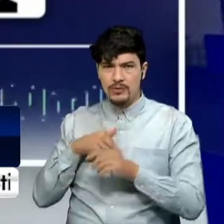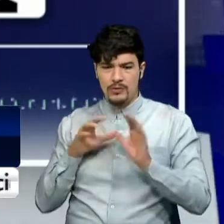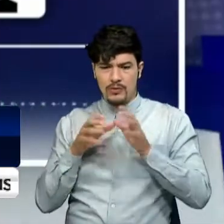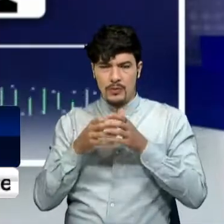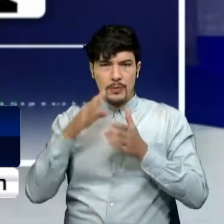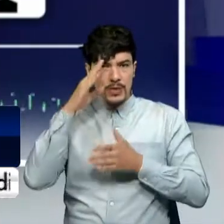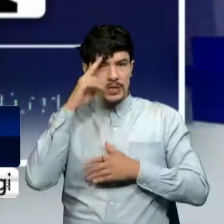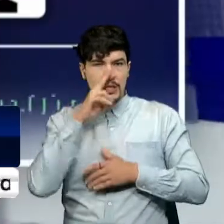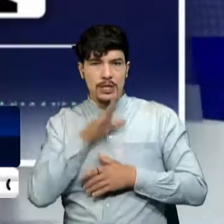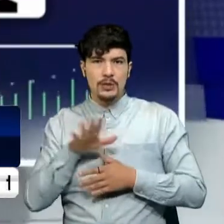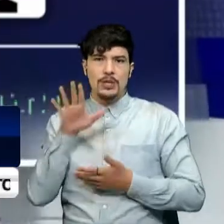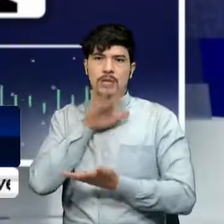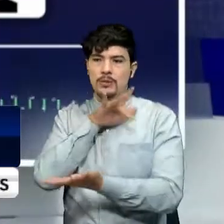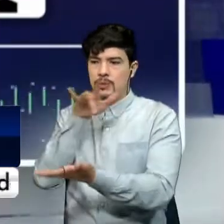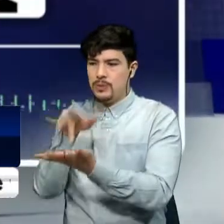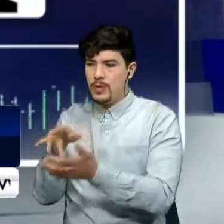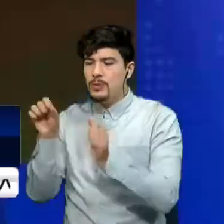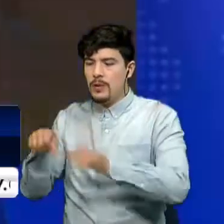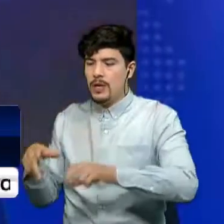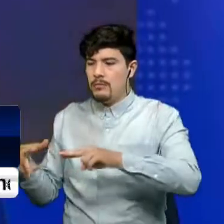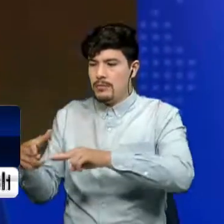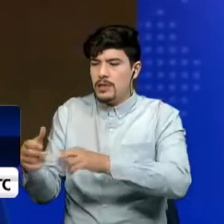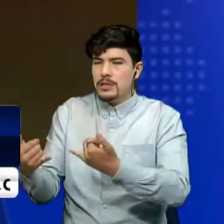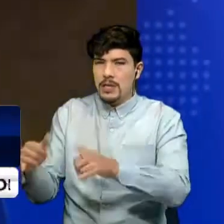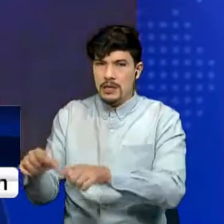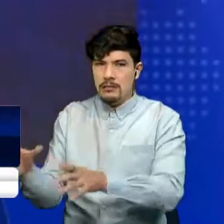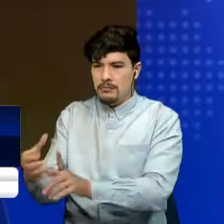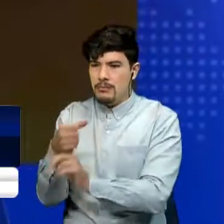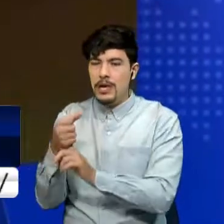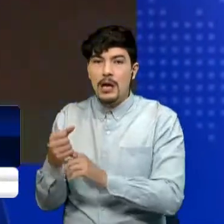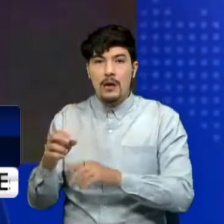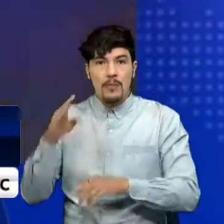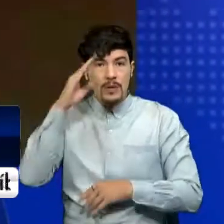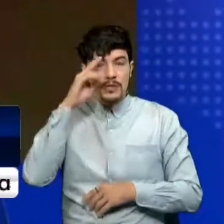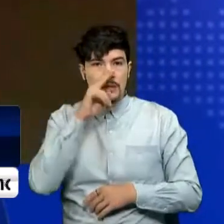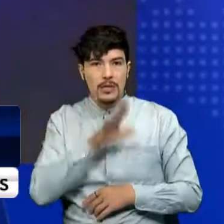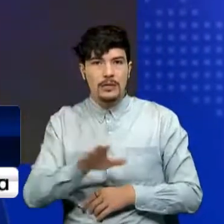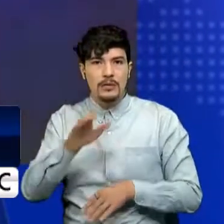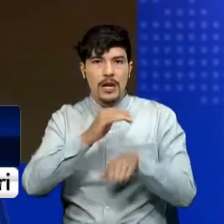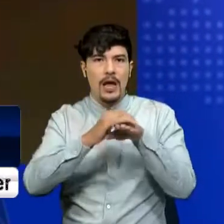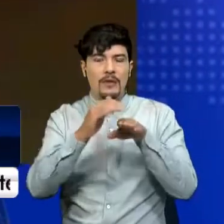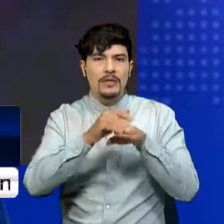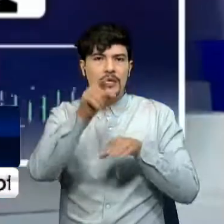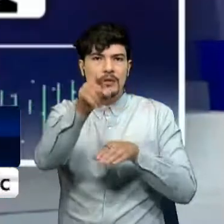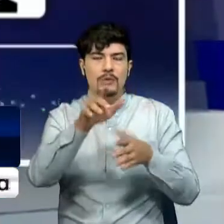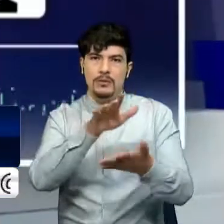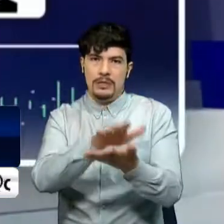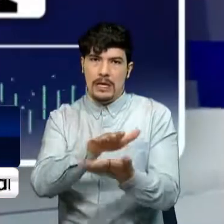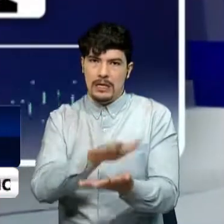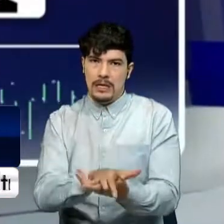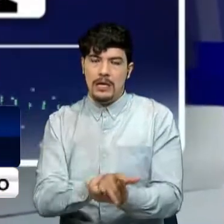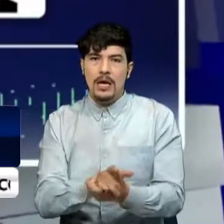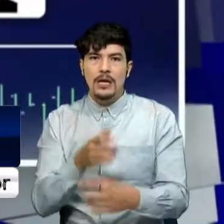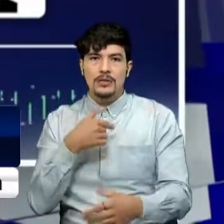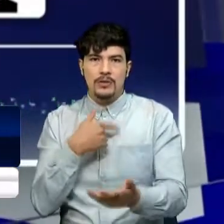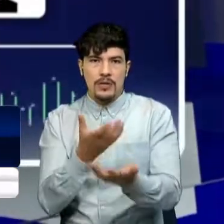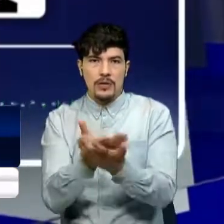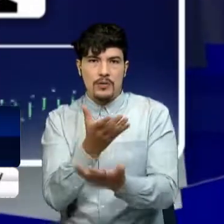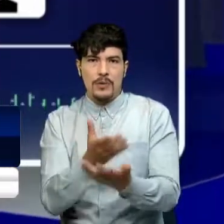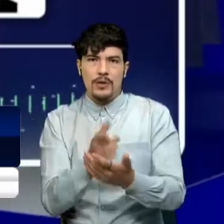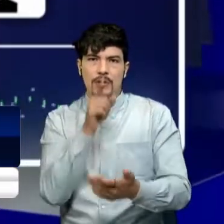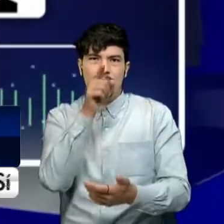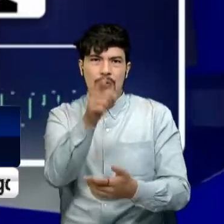logró la desactivación de ese aparato. La Policía Nacional invitó a la ciudadanía a mantener la calma. La recomendación es que no